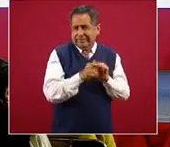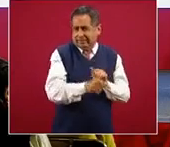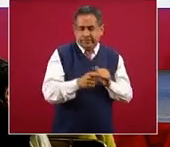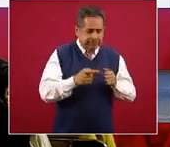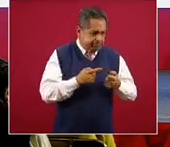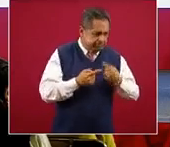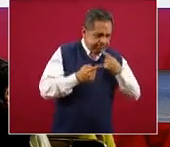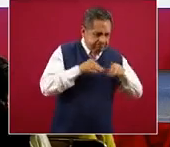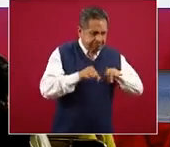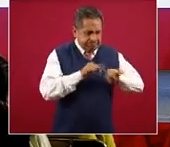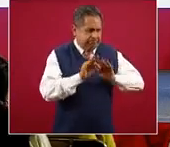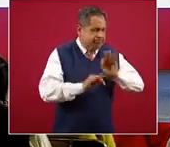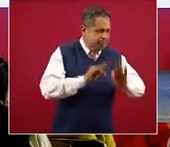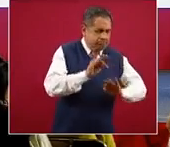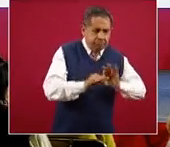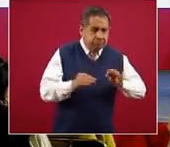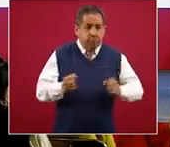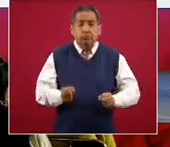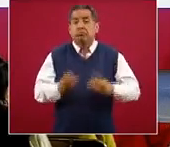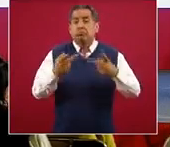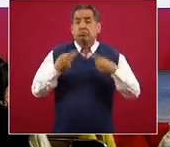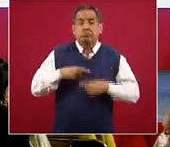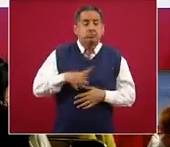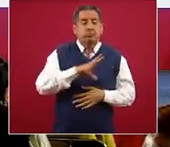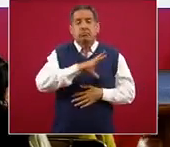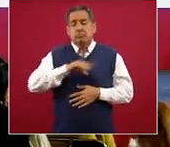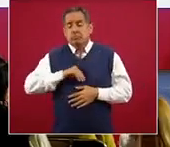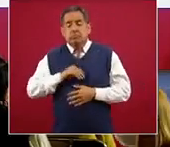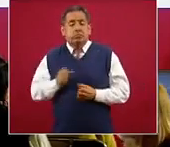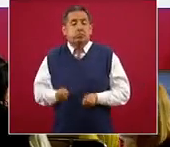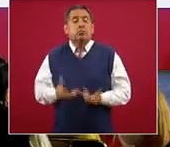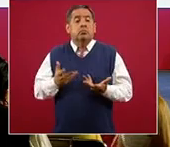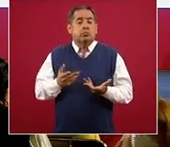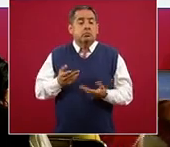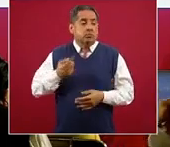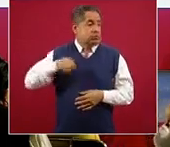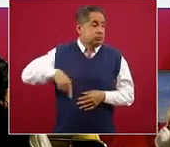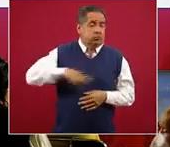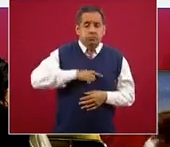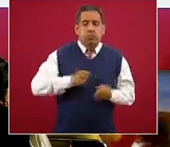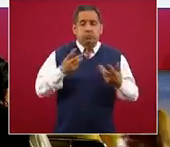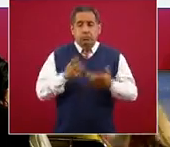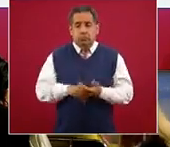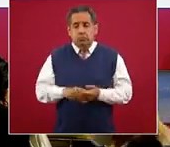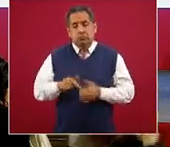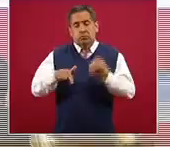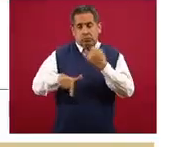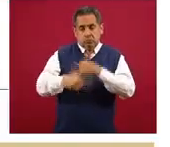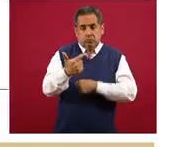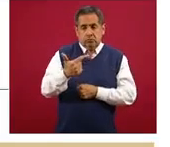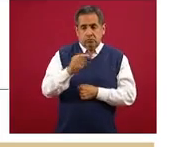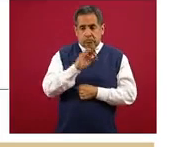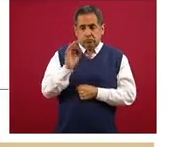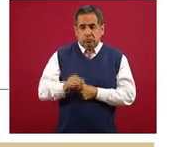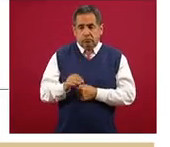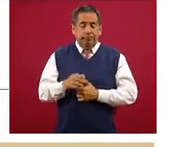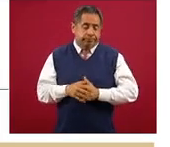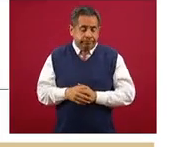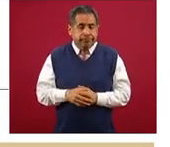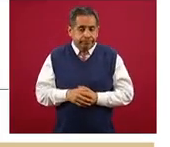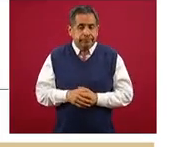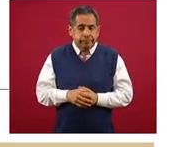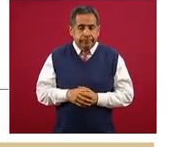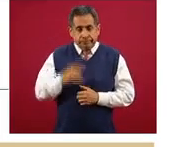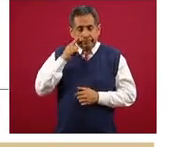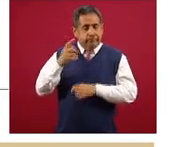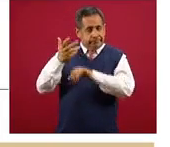¿Cuál fue la tasa de infección para estos trabajadores? Fue del 12%. Les decía que en los